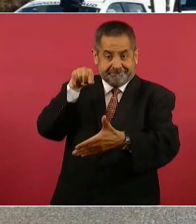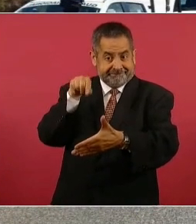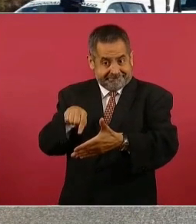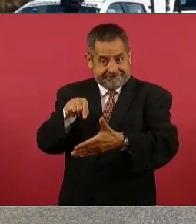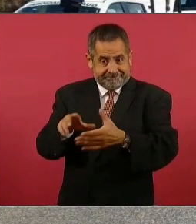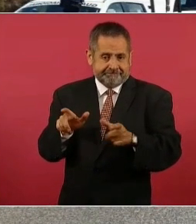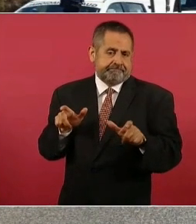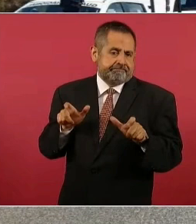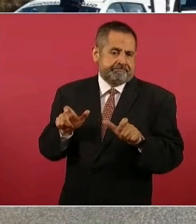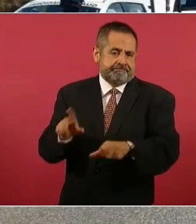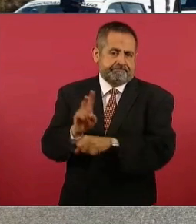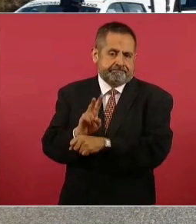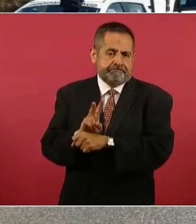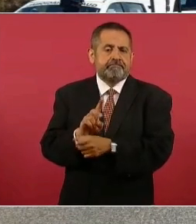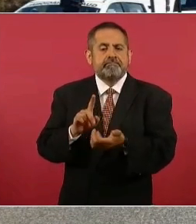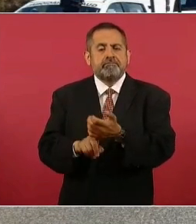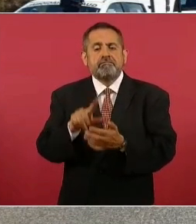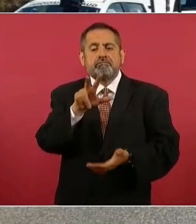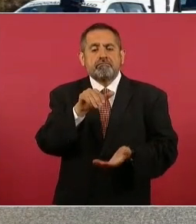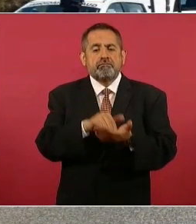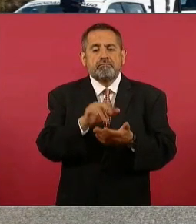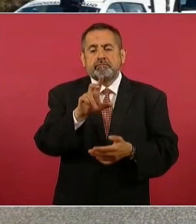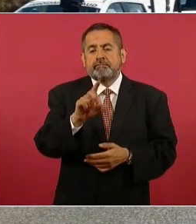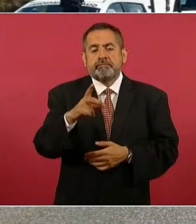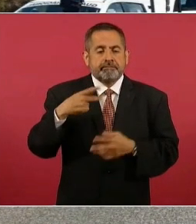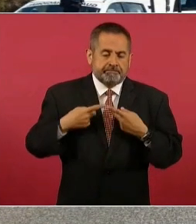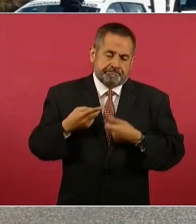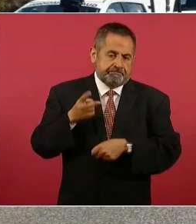mil 30 elementos adelante